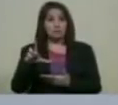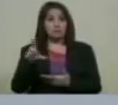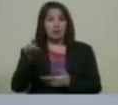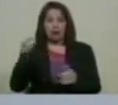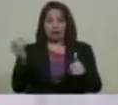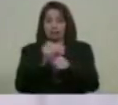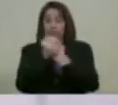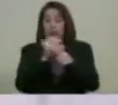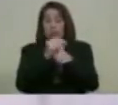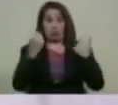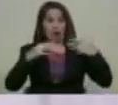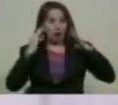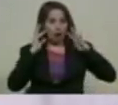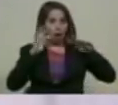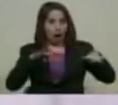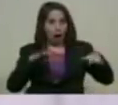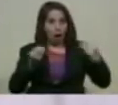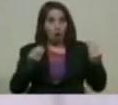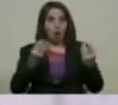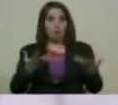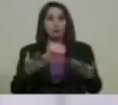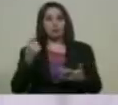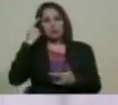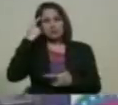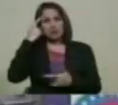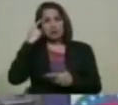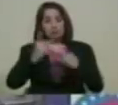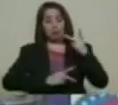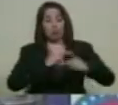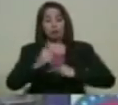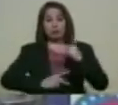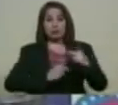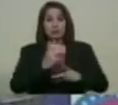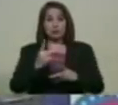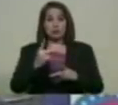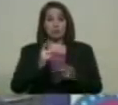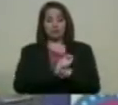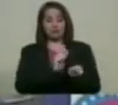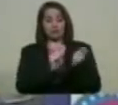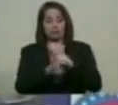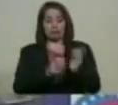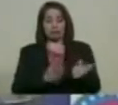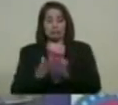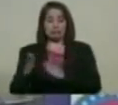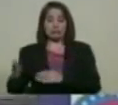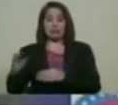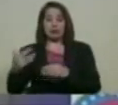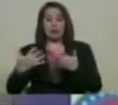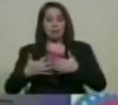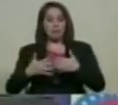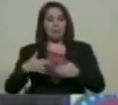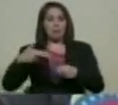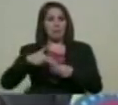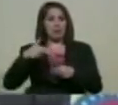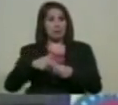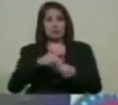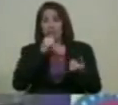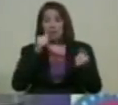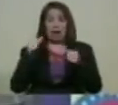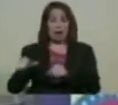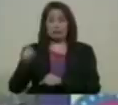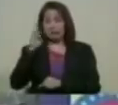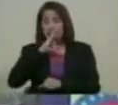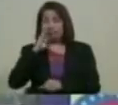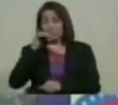descubriendo muchas cosas ahora, porque ustedes saben, tuvimos que decretar un proceso de reorganización, reestructuración de PDVSA, podrida PDVSA por